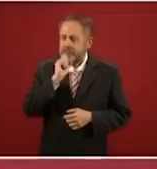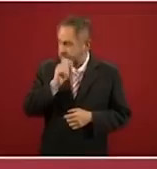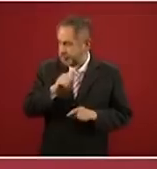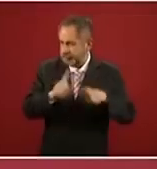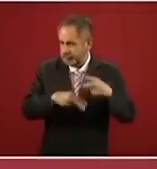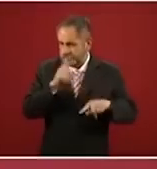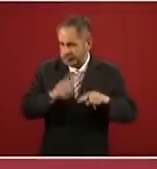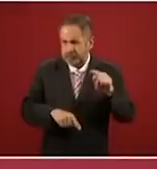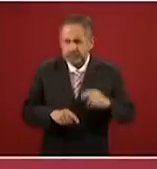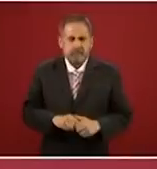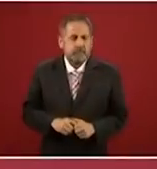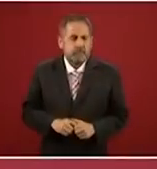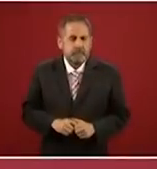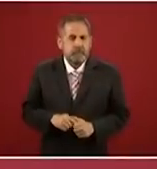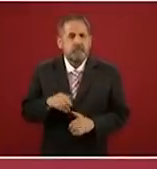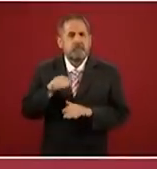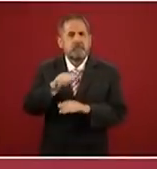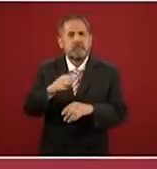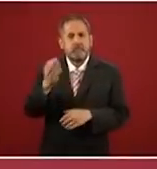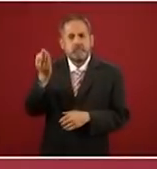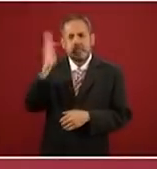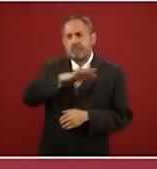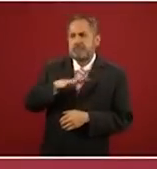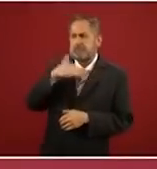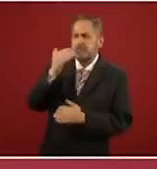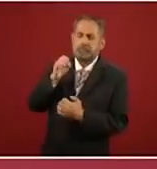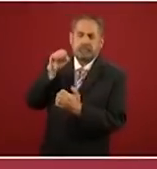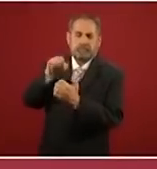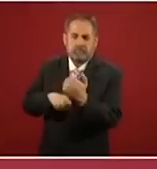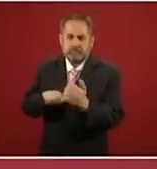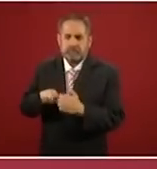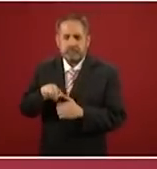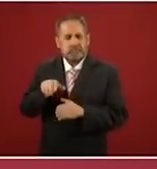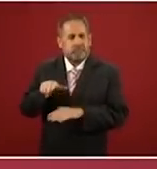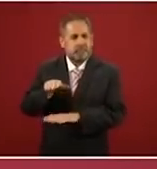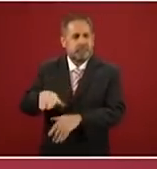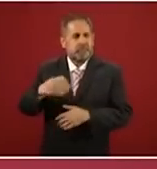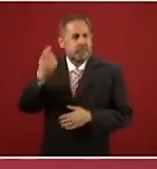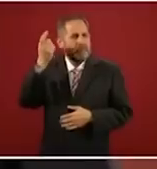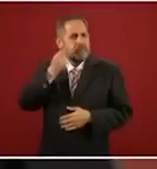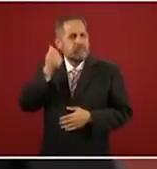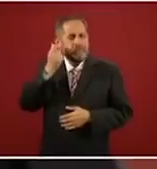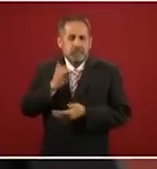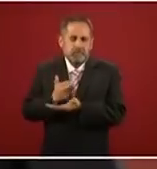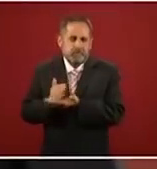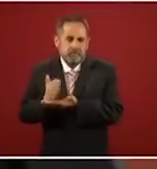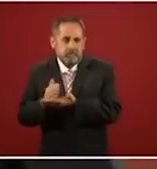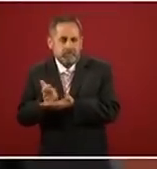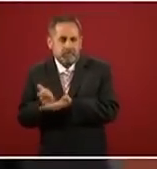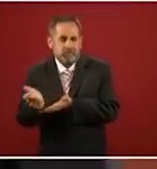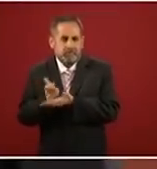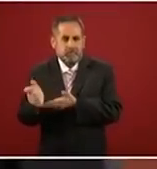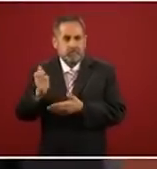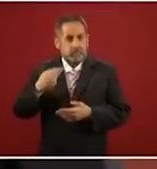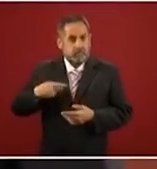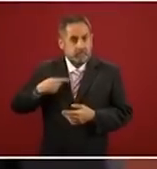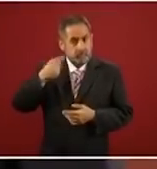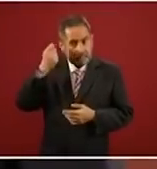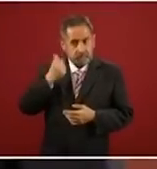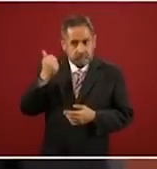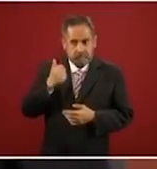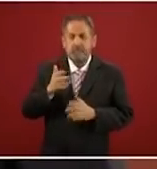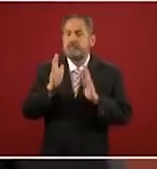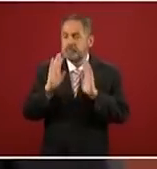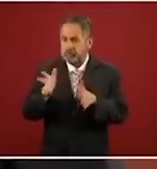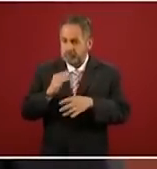acerca de lo del fraude a las pensiones de jubilados ya